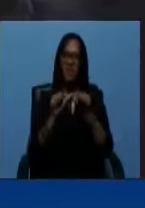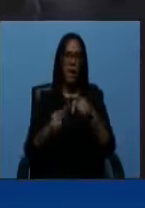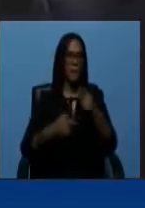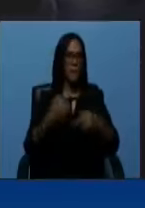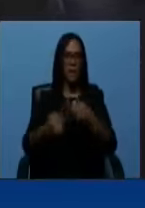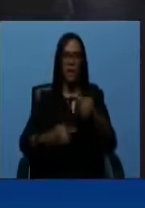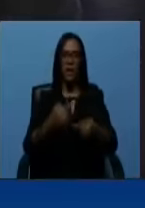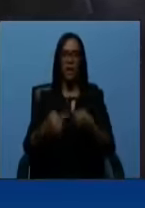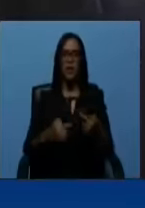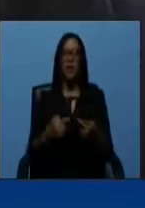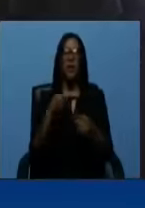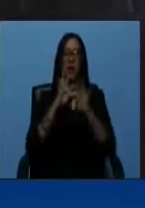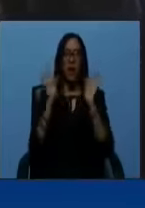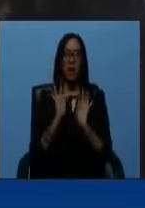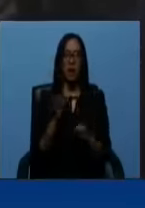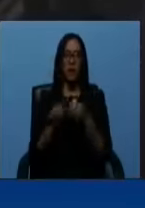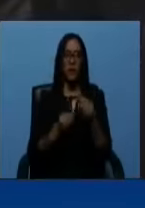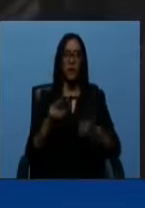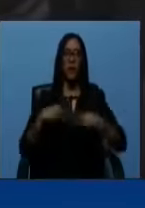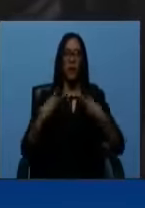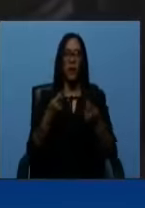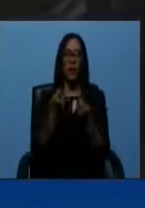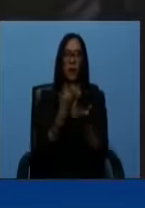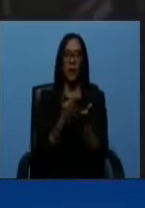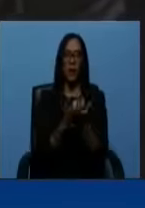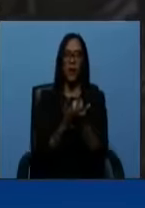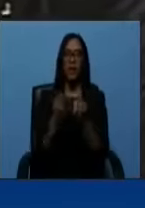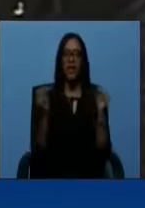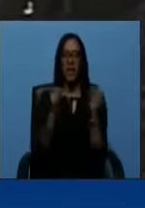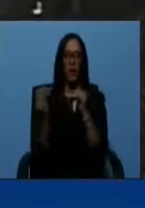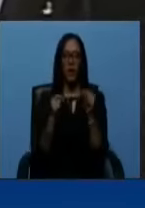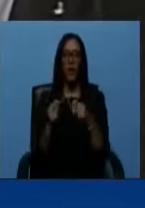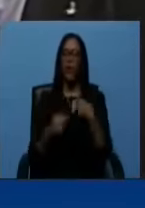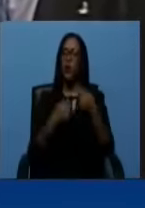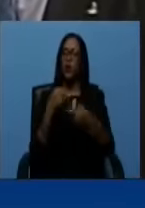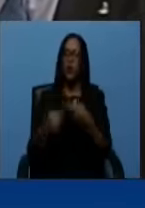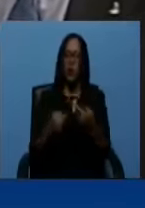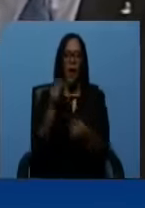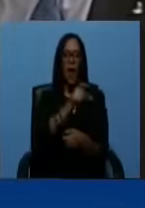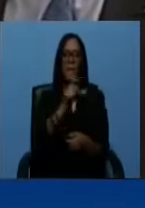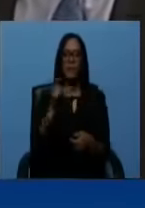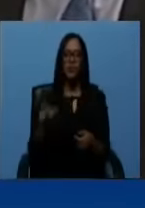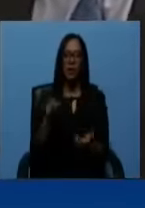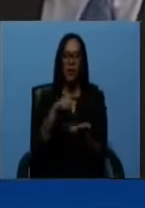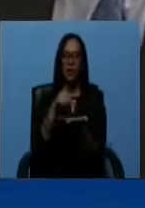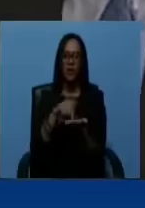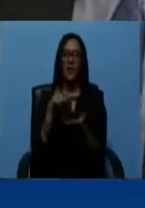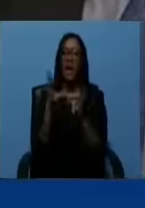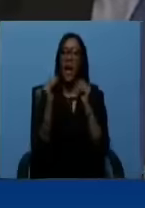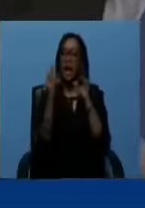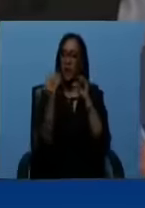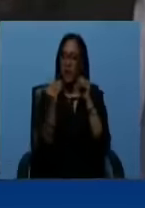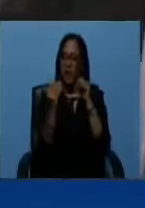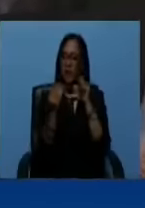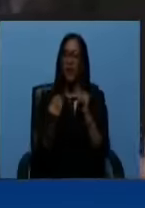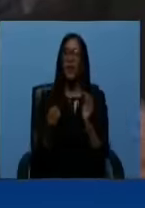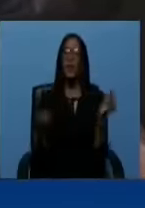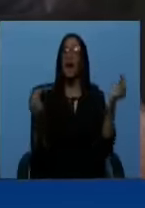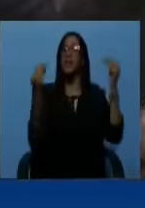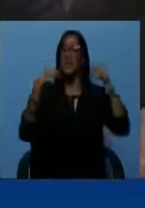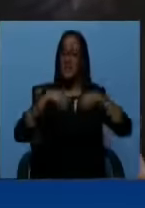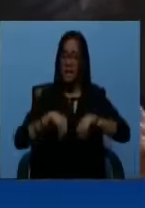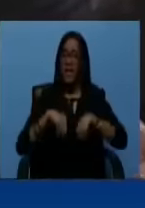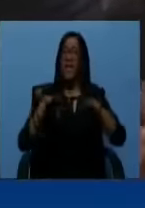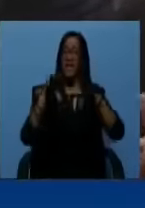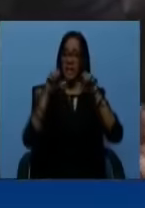Y la forma de crear esa nueva economía es dialogando todos los actores económicos, es hablándonos, es entendiéndonos,